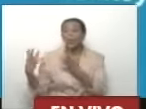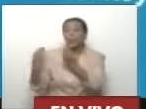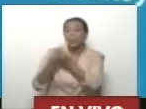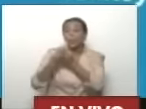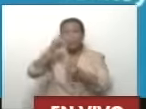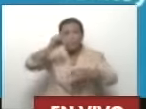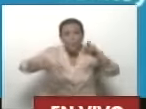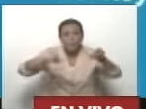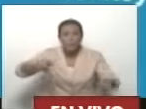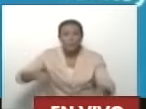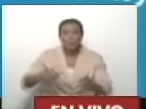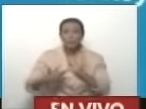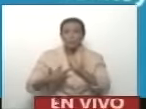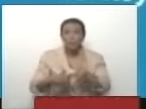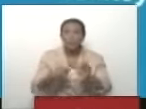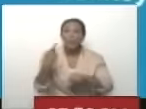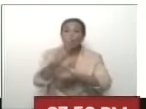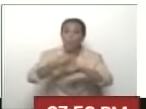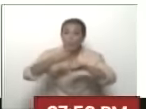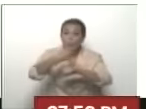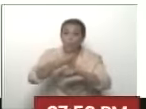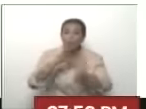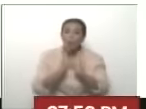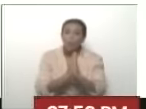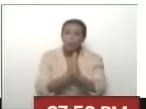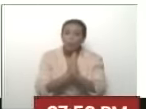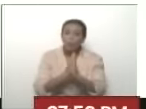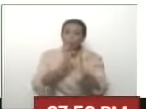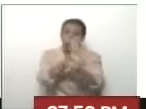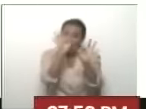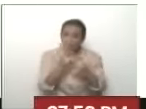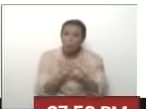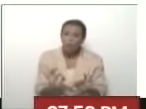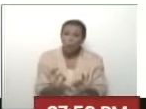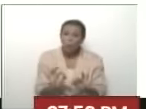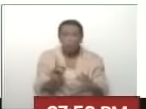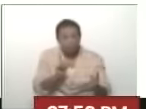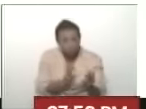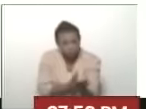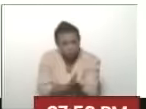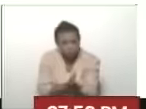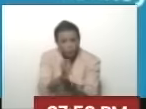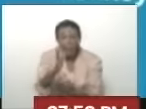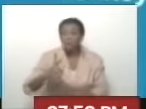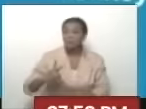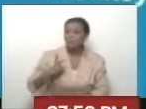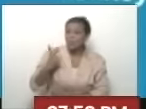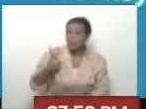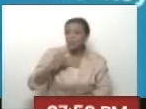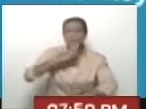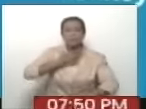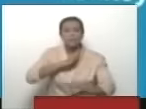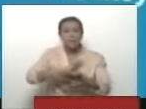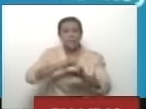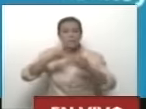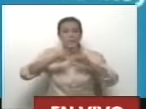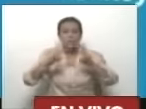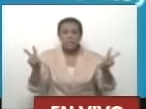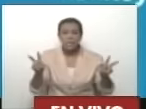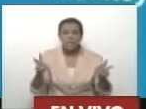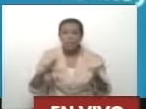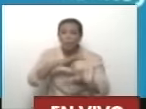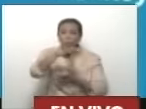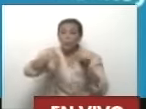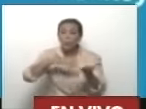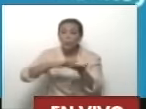Venezuela y vamos a buscar canalizar, encaminar diplomática y pacíficamente el